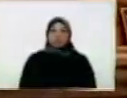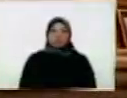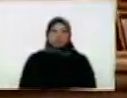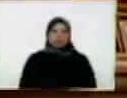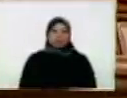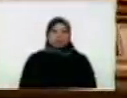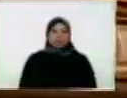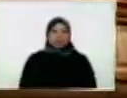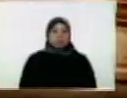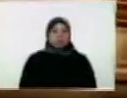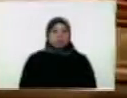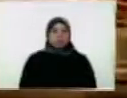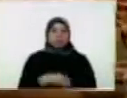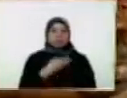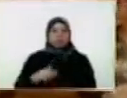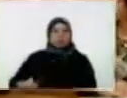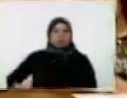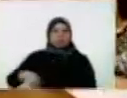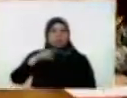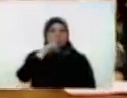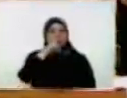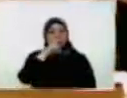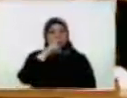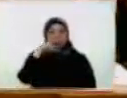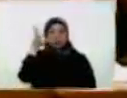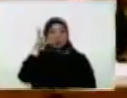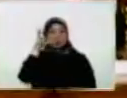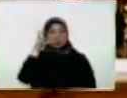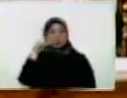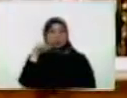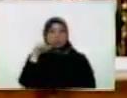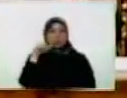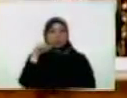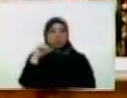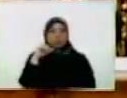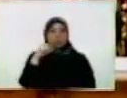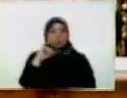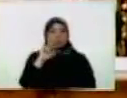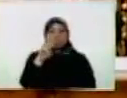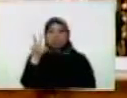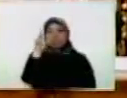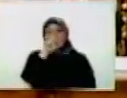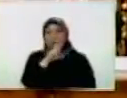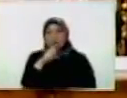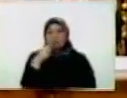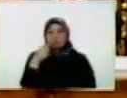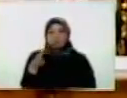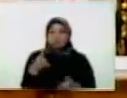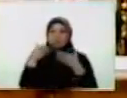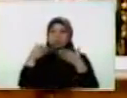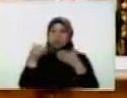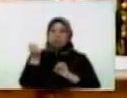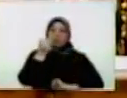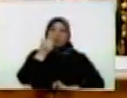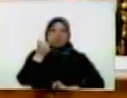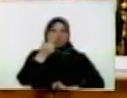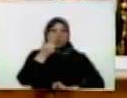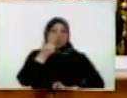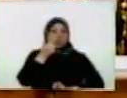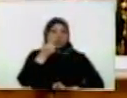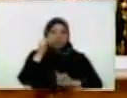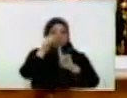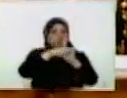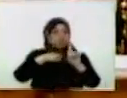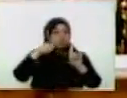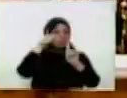Nicolás Maduro Moros. Destacó además que han sido 20 años de triunfo y lucha en todo lo que es